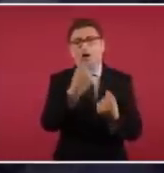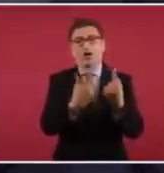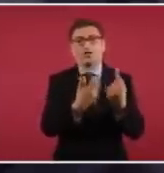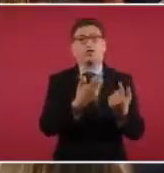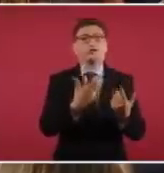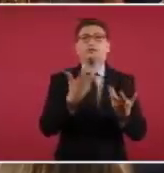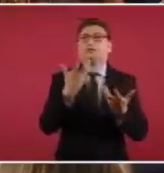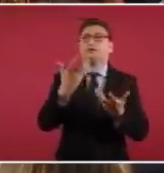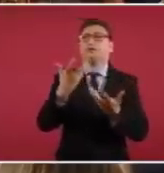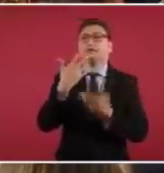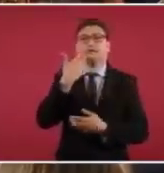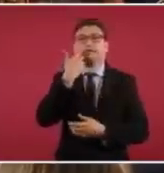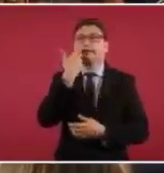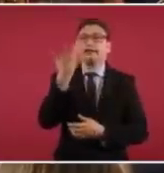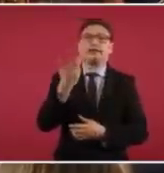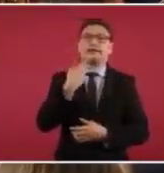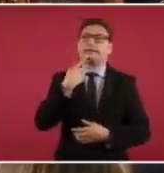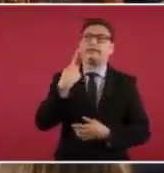demandando